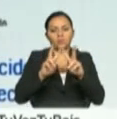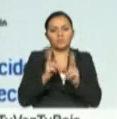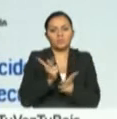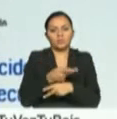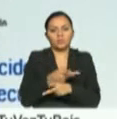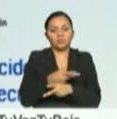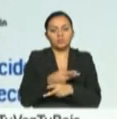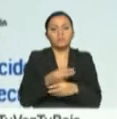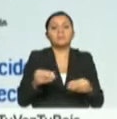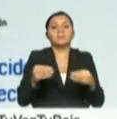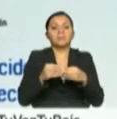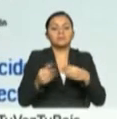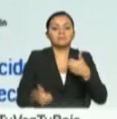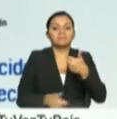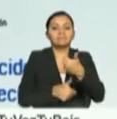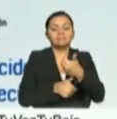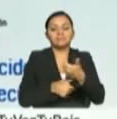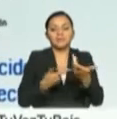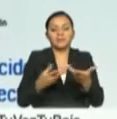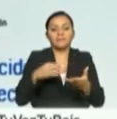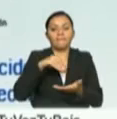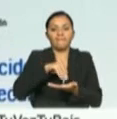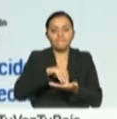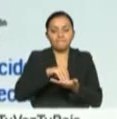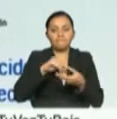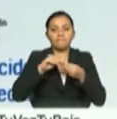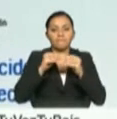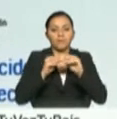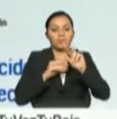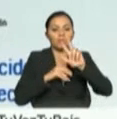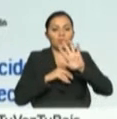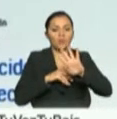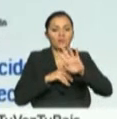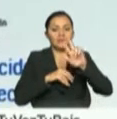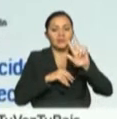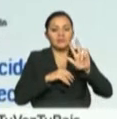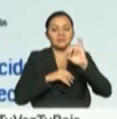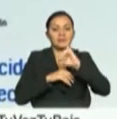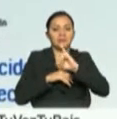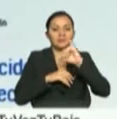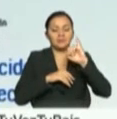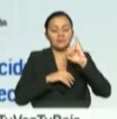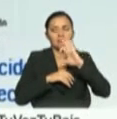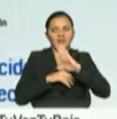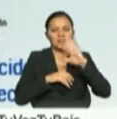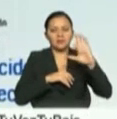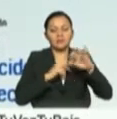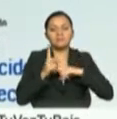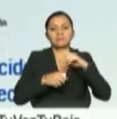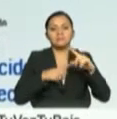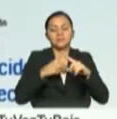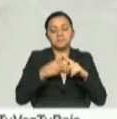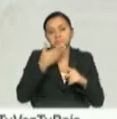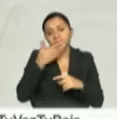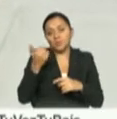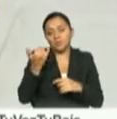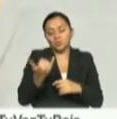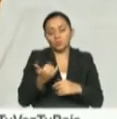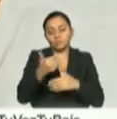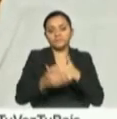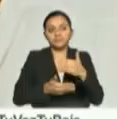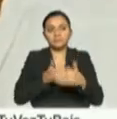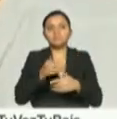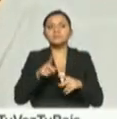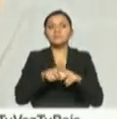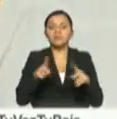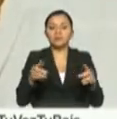que ayudó también la incorporación del bloque 43 ITT, porque fue mucho mejor de lo que esperábamos, pero nos